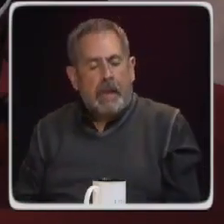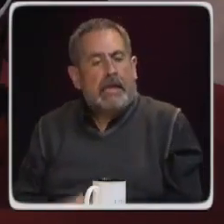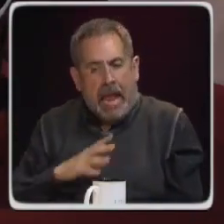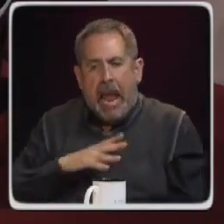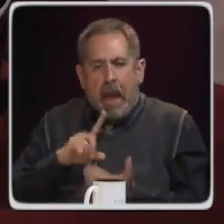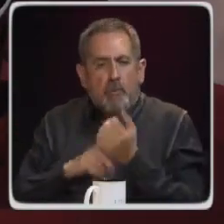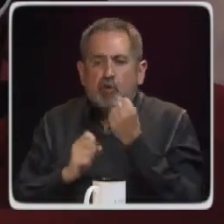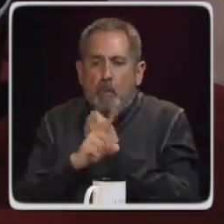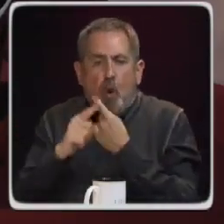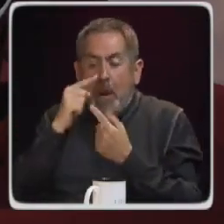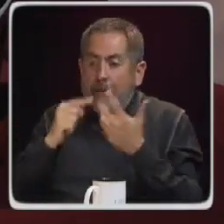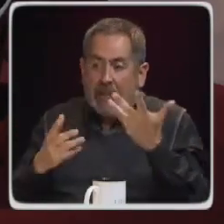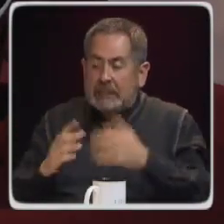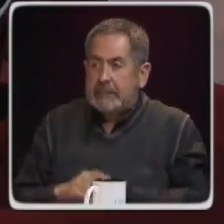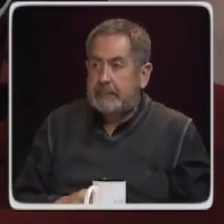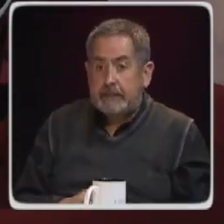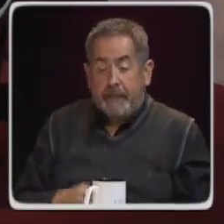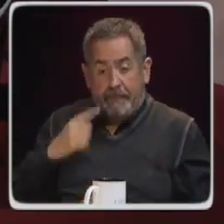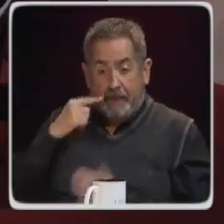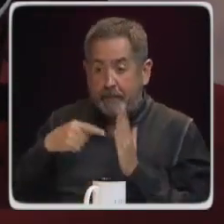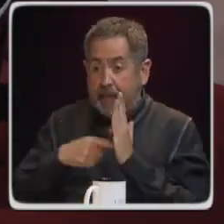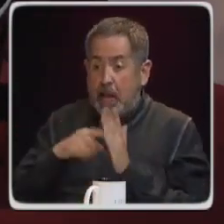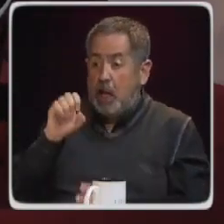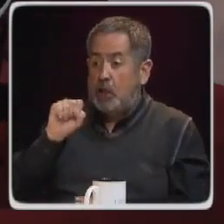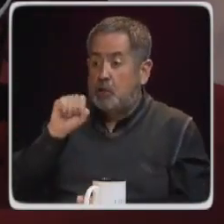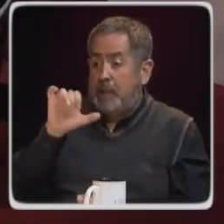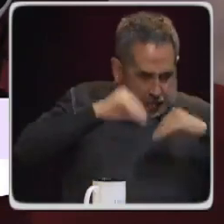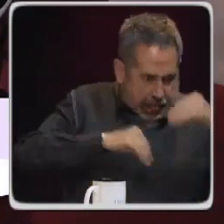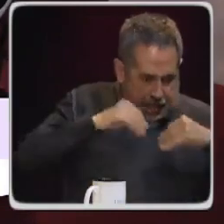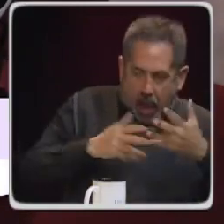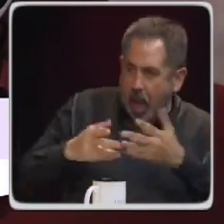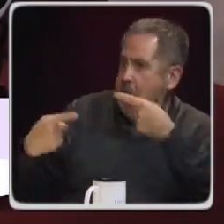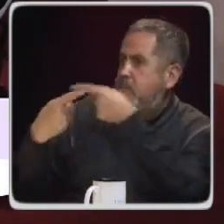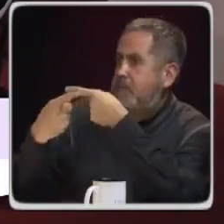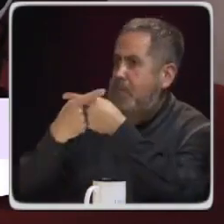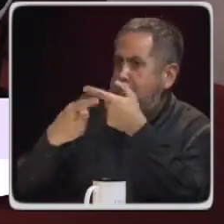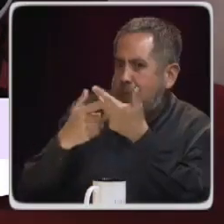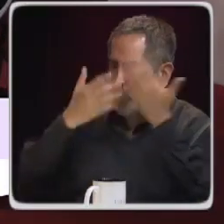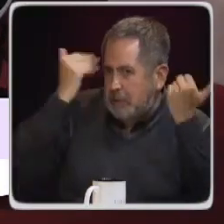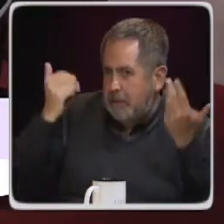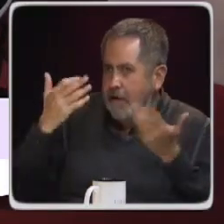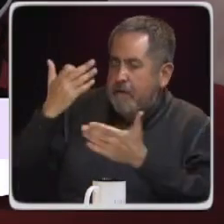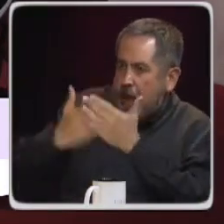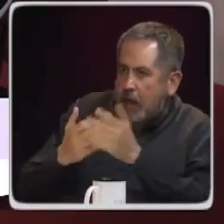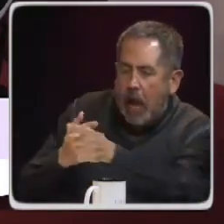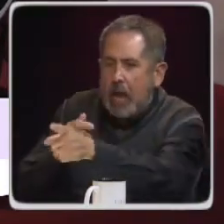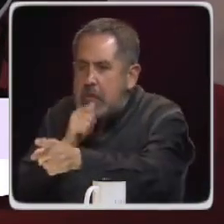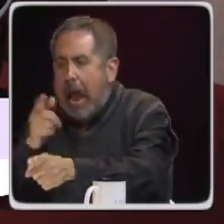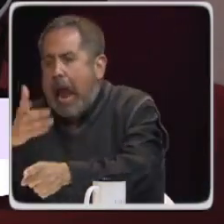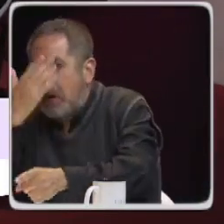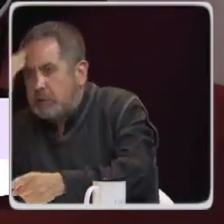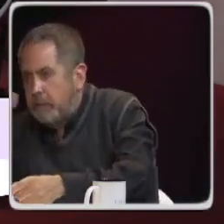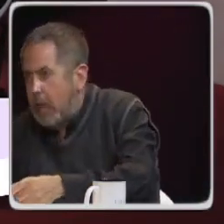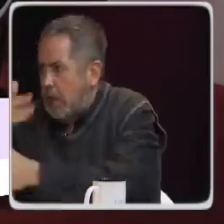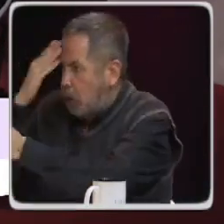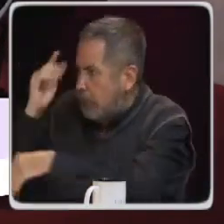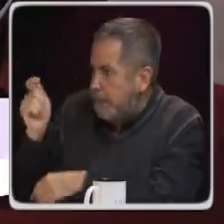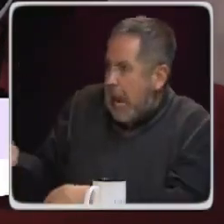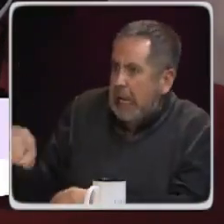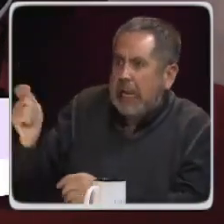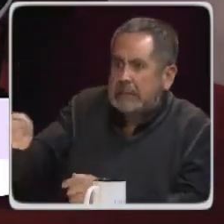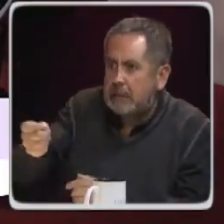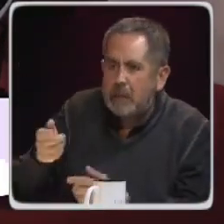es bastante bien, pero a veces tardan en aprender la lengua de señas. Ya hay muchos sordos que son maestros, que están titulados, que tienen un grado, claro,